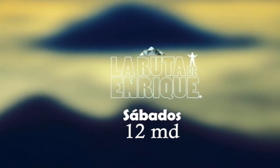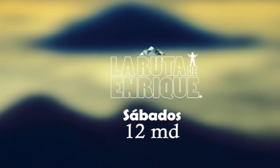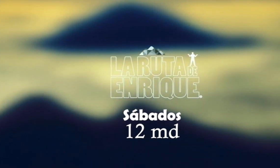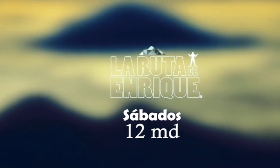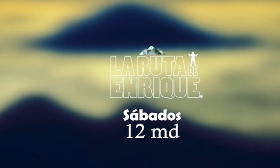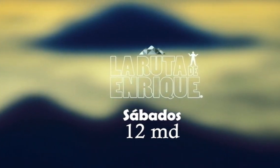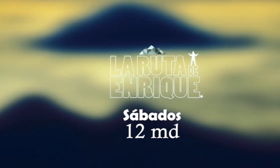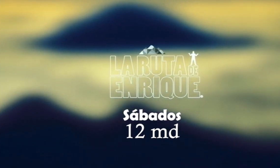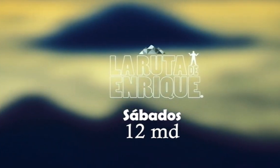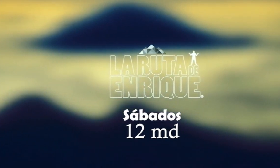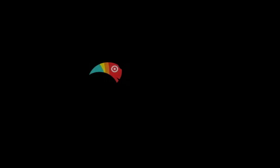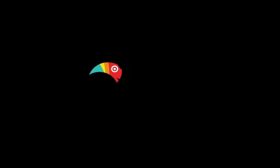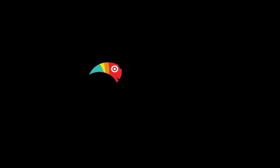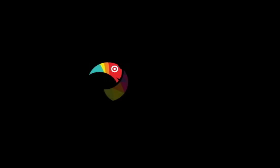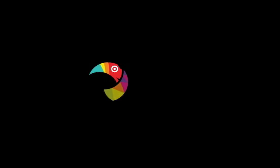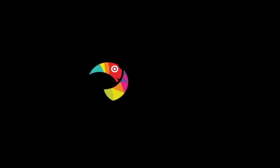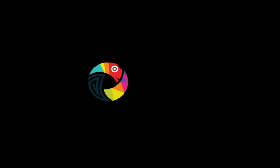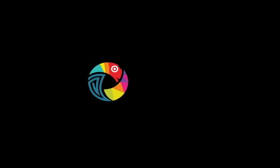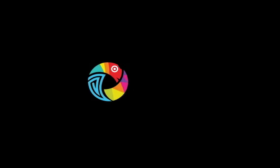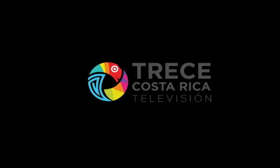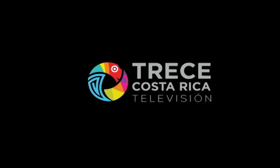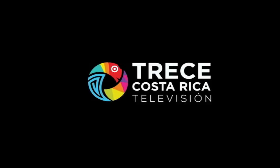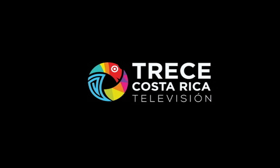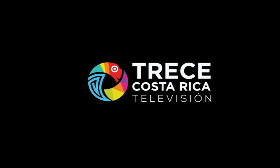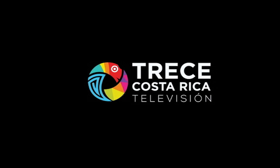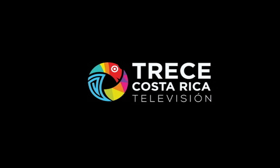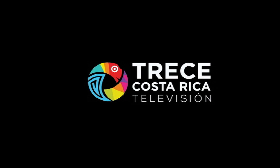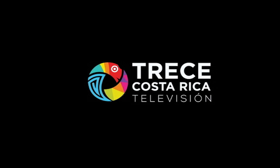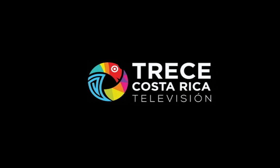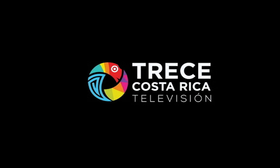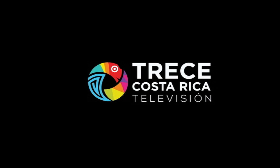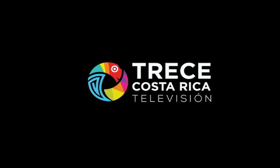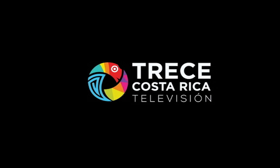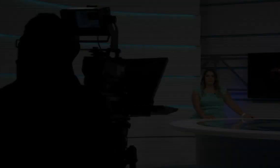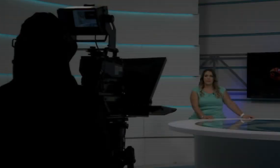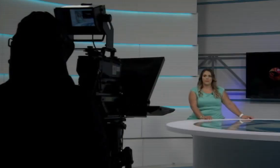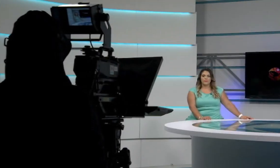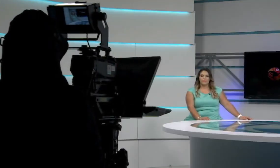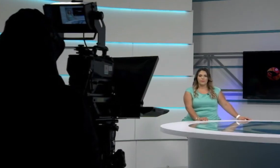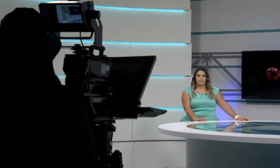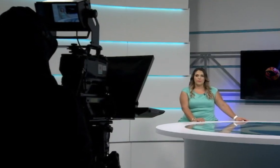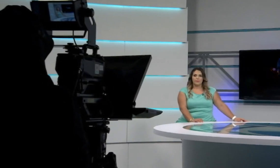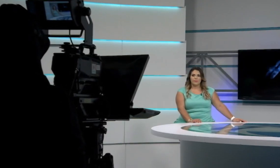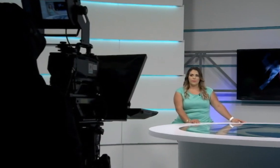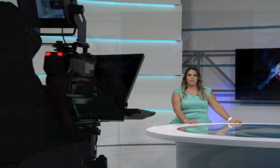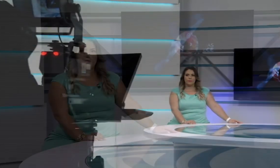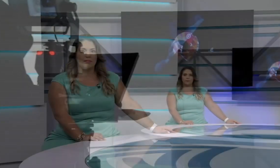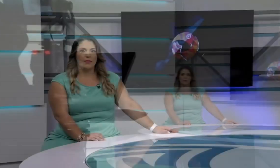mediodía, solo en 13, Costa Rica Televisión.